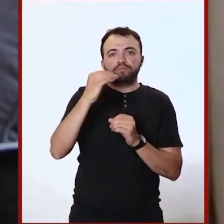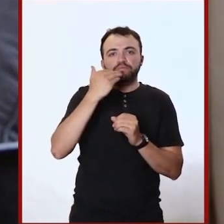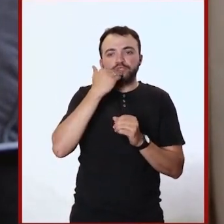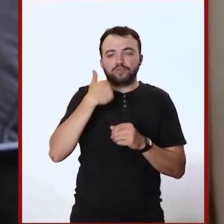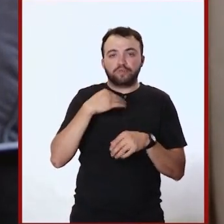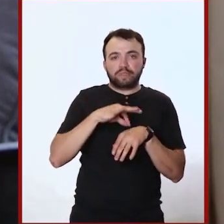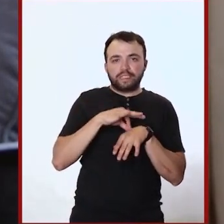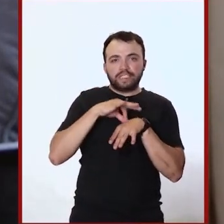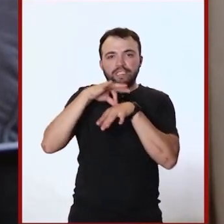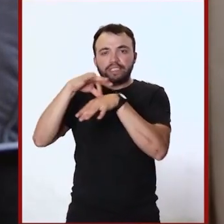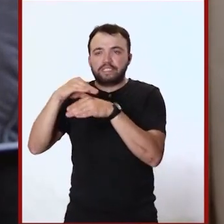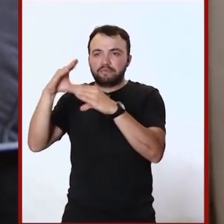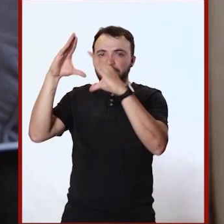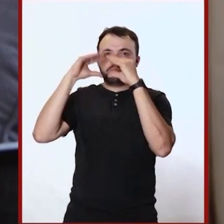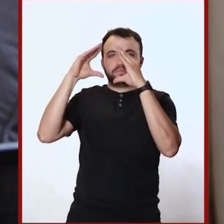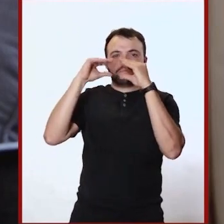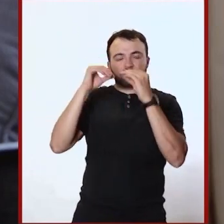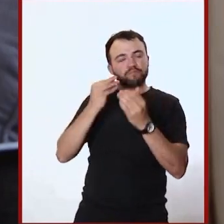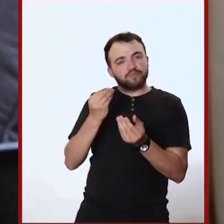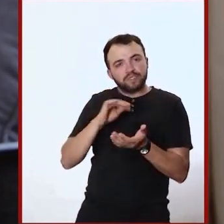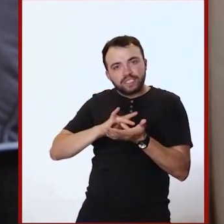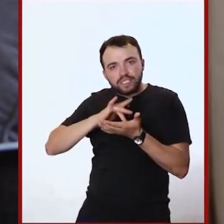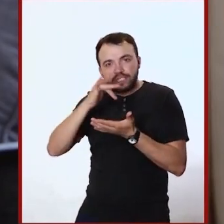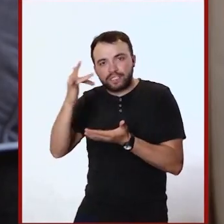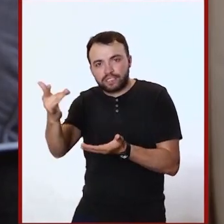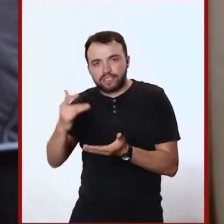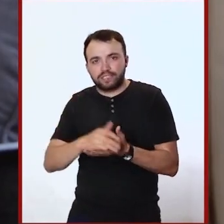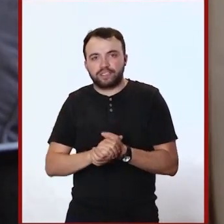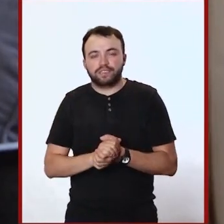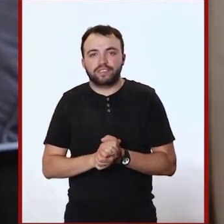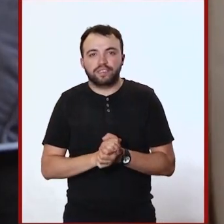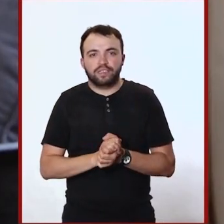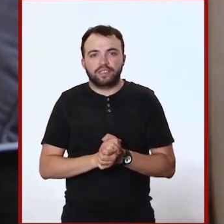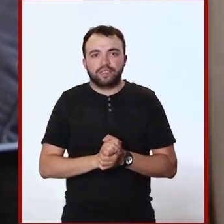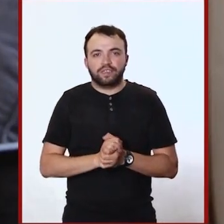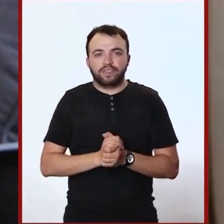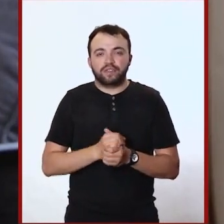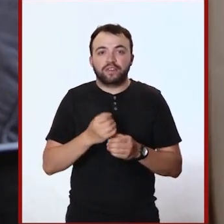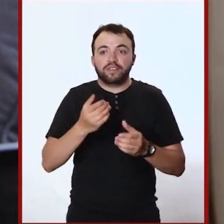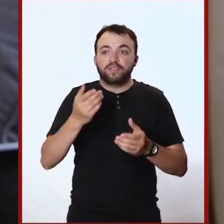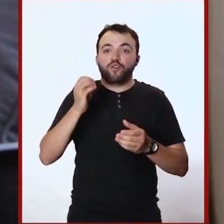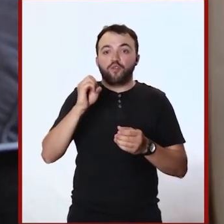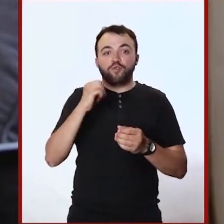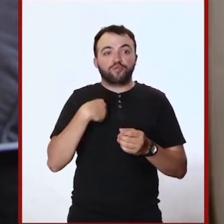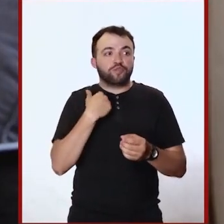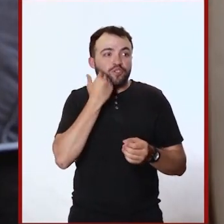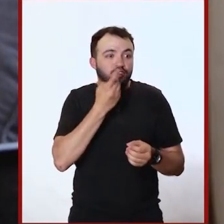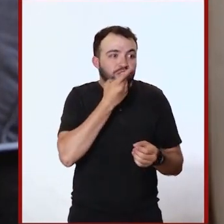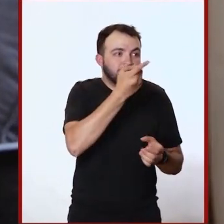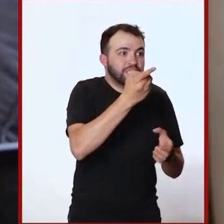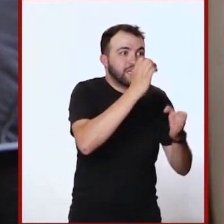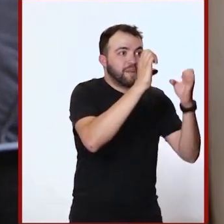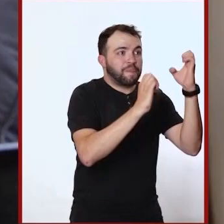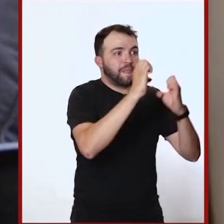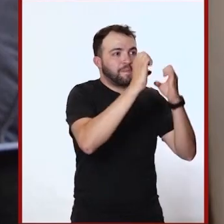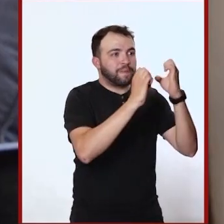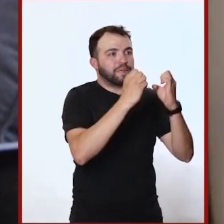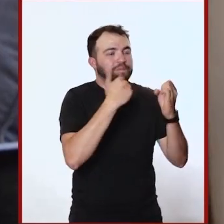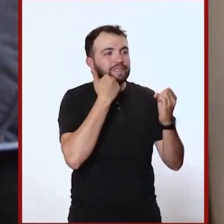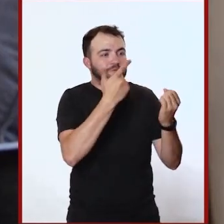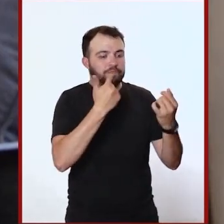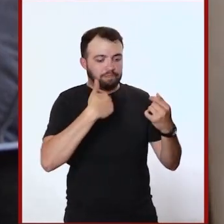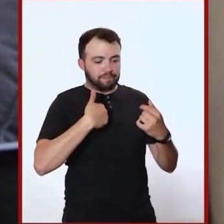tenemos para decirle a estas empresas que están todavía encapsuladas en estos métodos antiguos, decirles somos una buena opción para poder